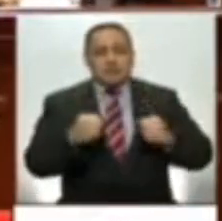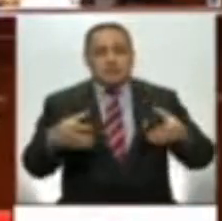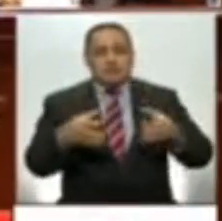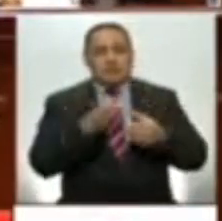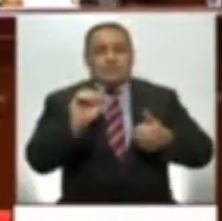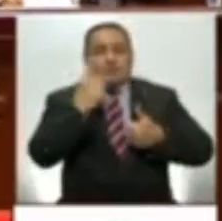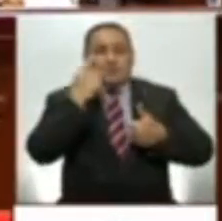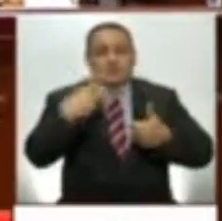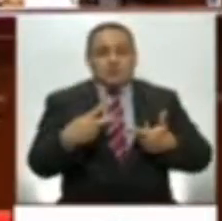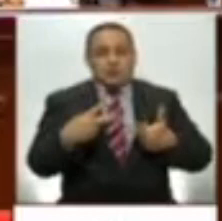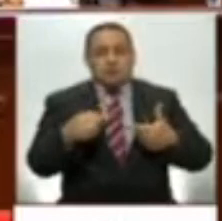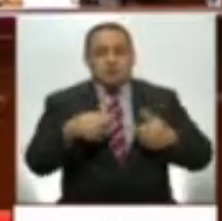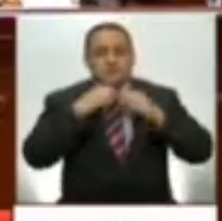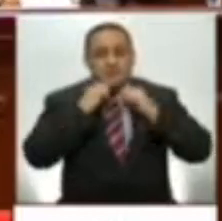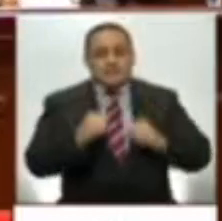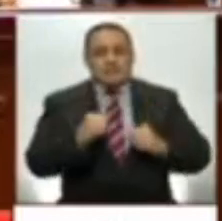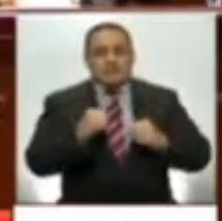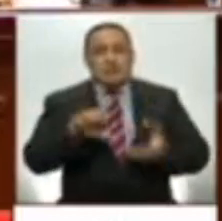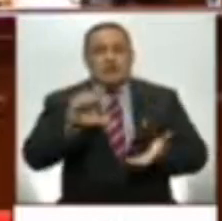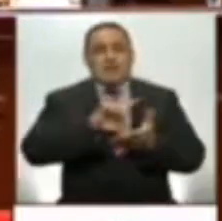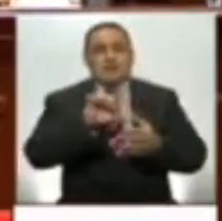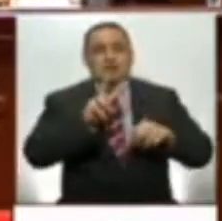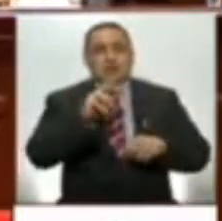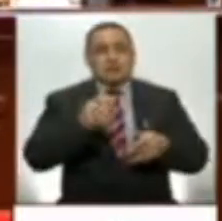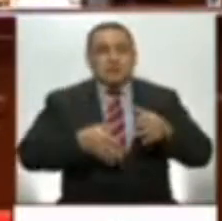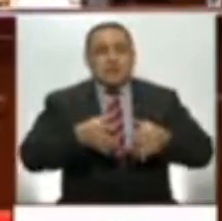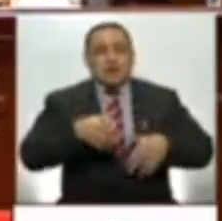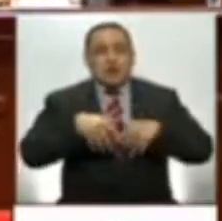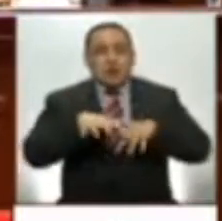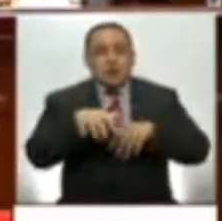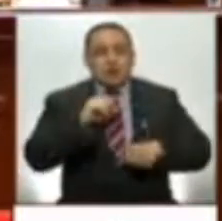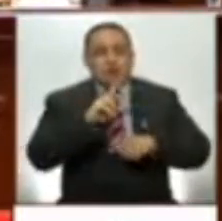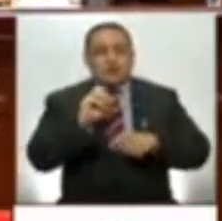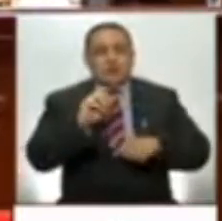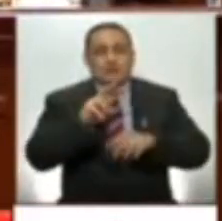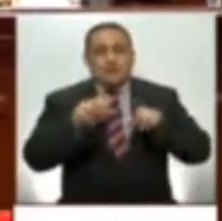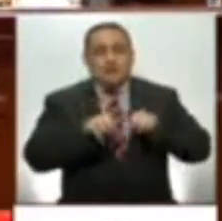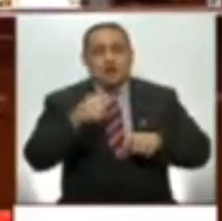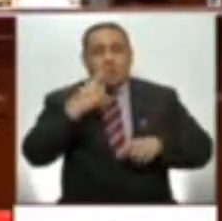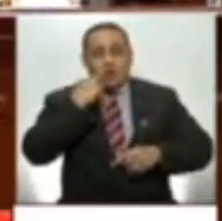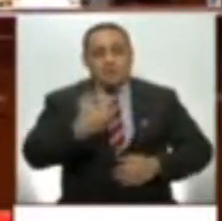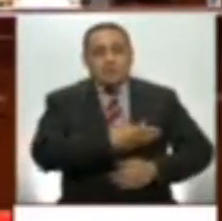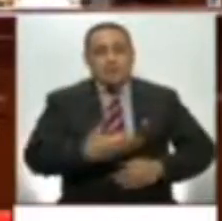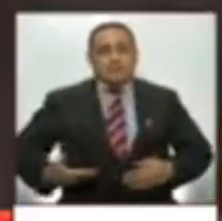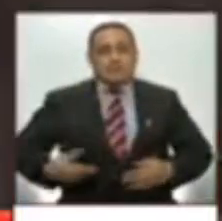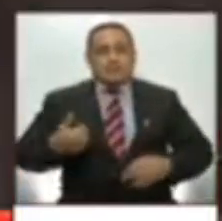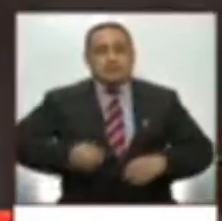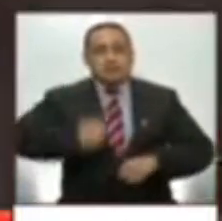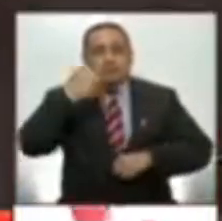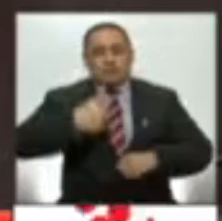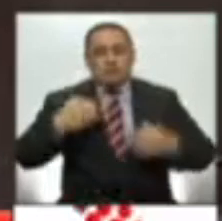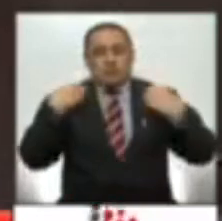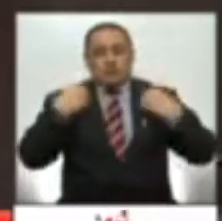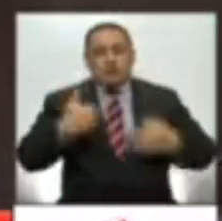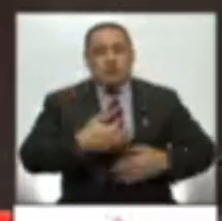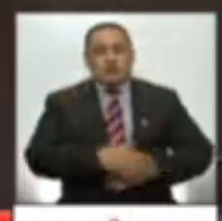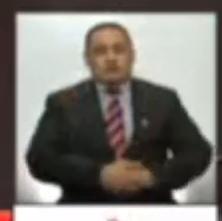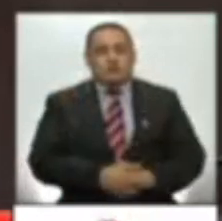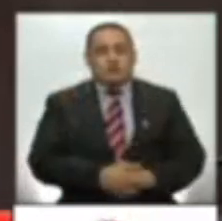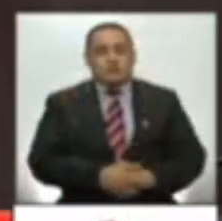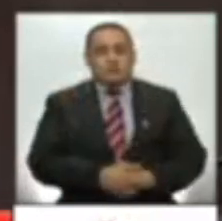como primer y segundo secretario. Lima, 2 de julio de 2021. John Javier Pérez Paredes, oficial mayor del Congreso de la